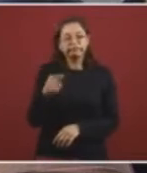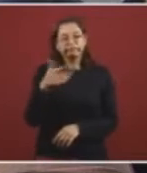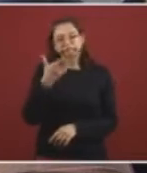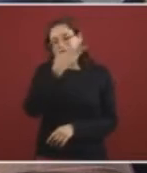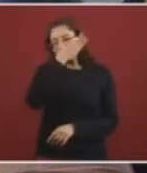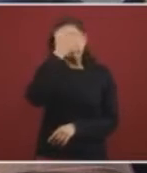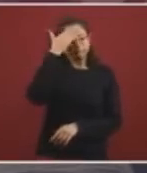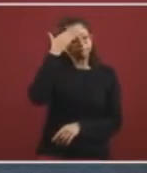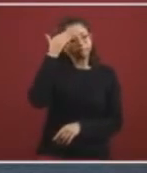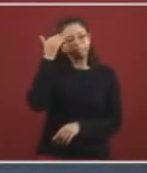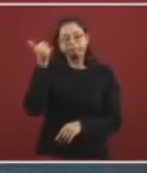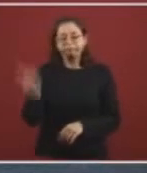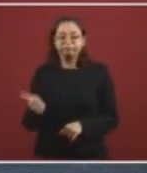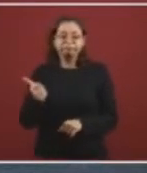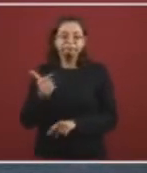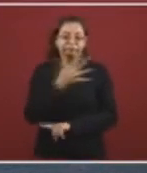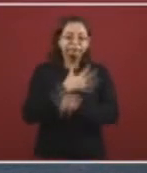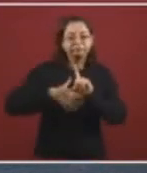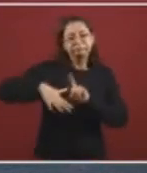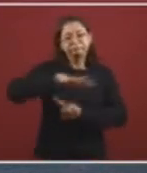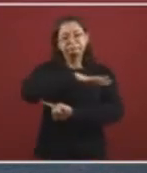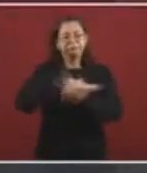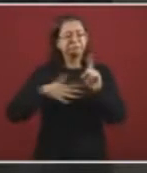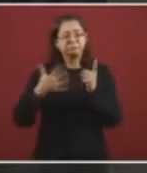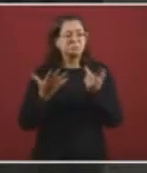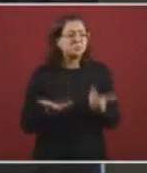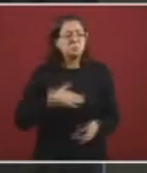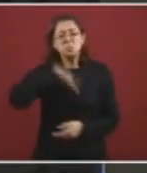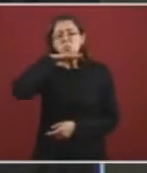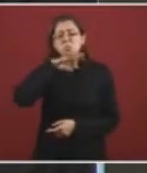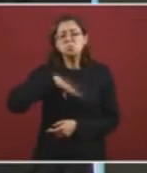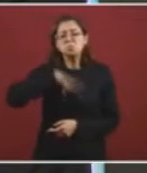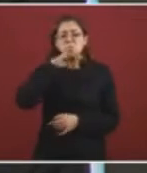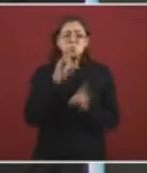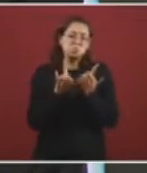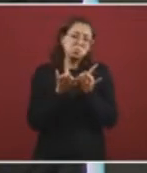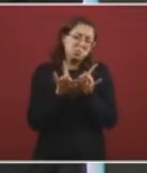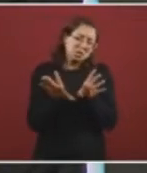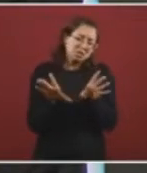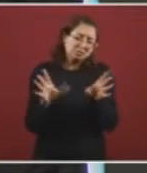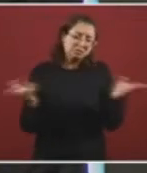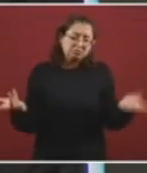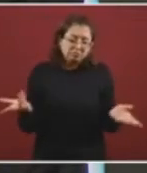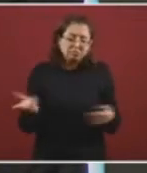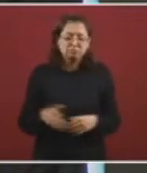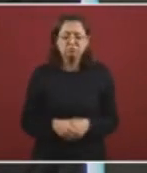o las circunstancias no se lo permitieron también.